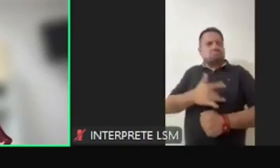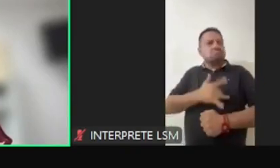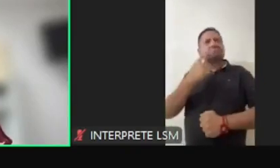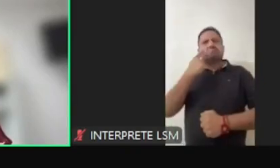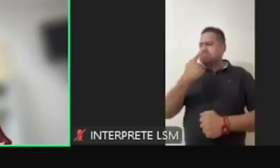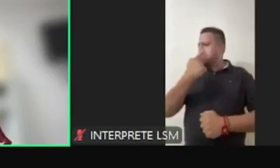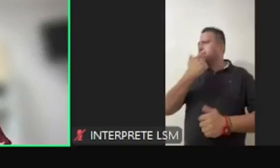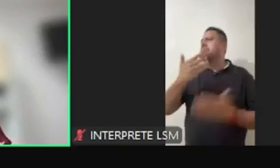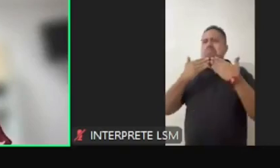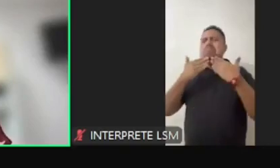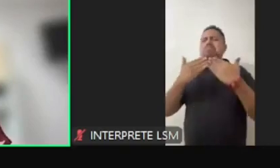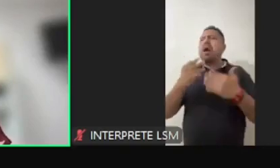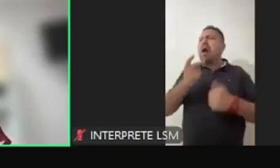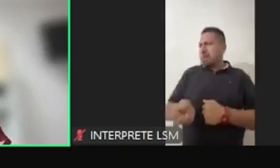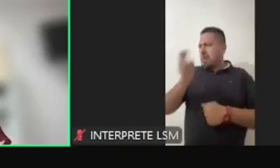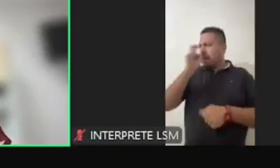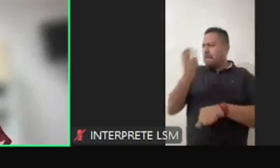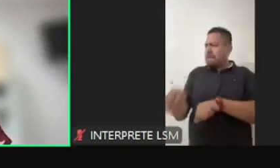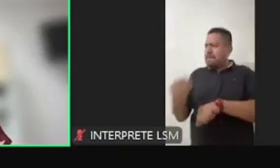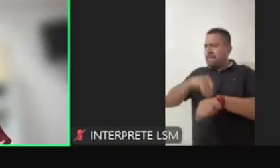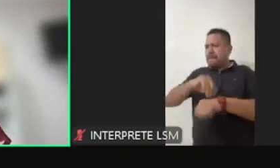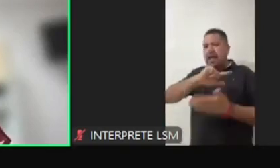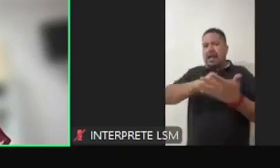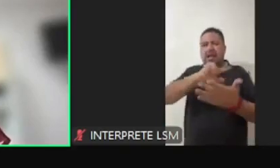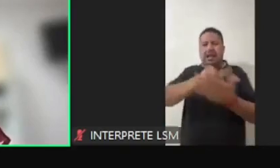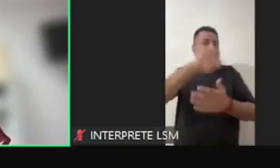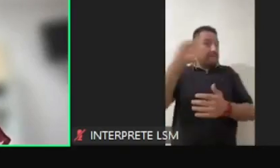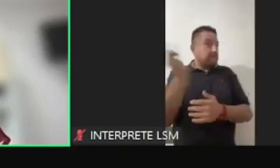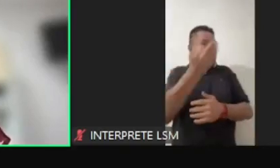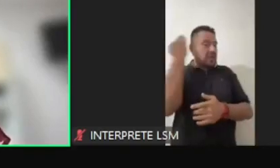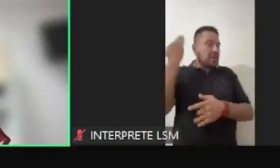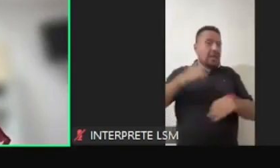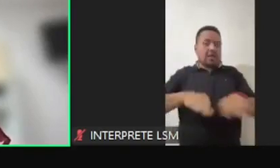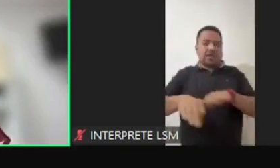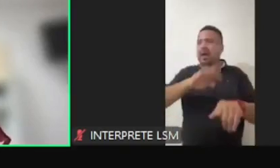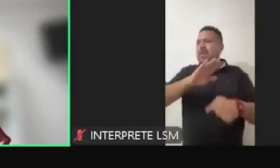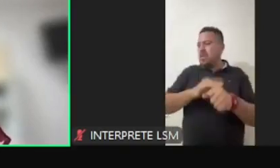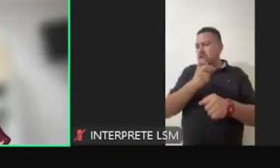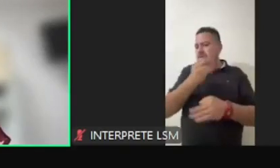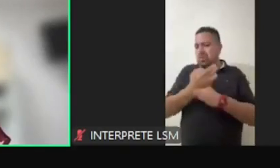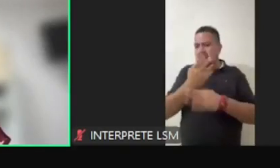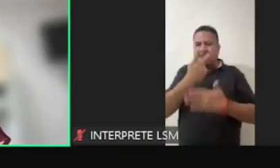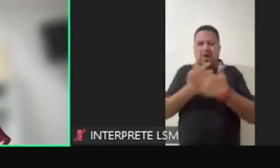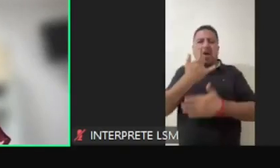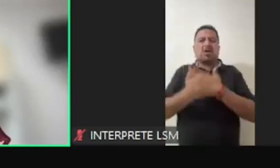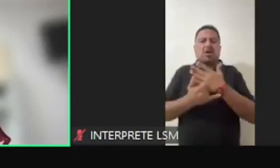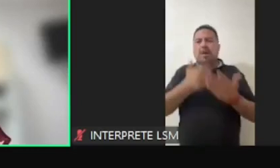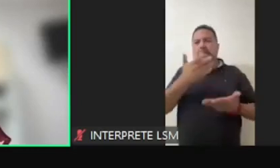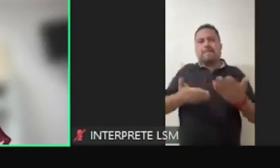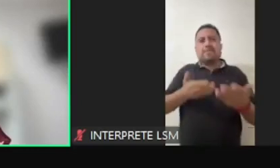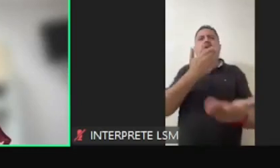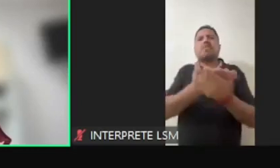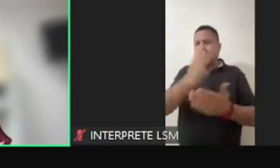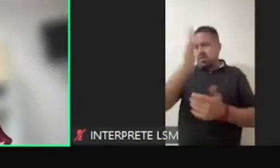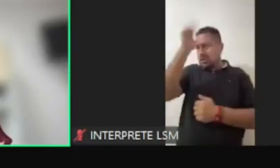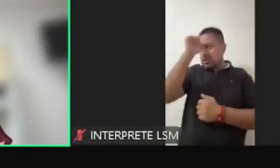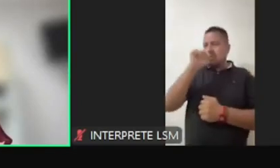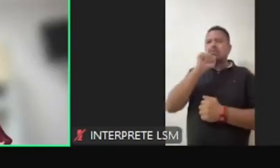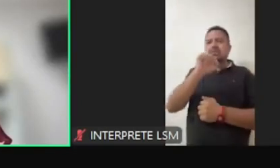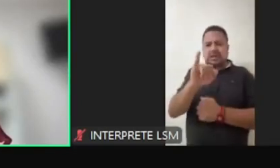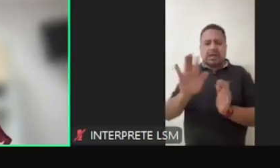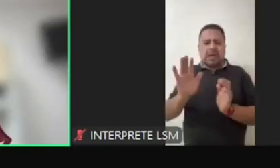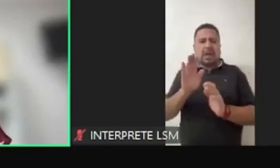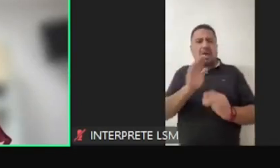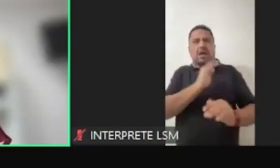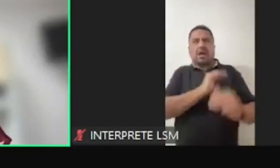formalidades y exigencias requeridas por la Ley Federal del trabajo por lo que en los proyectos de la cuenta se propone la aprobación de los mismos